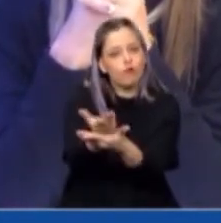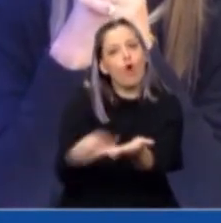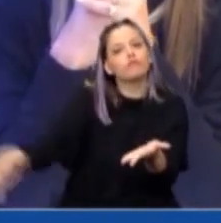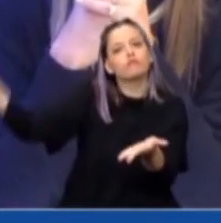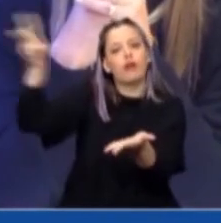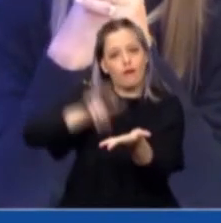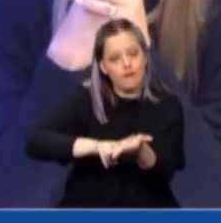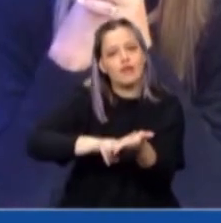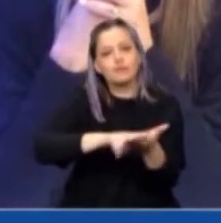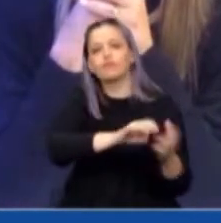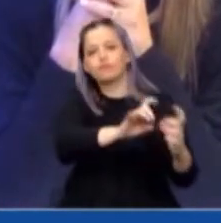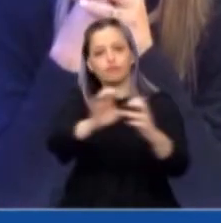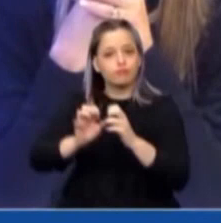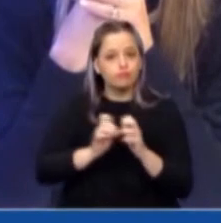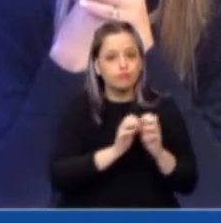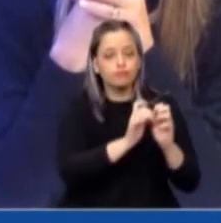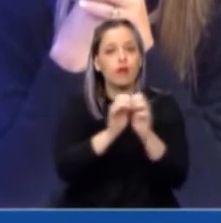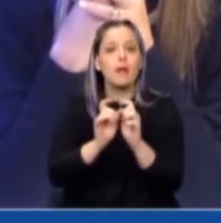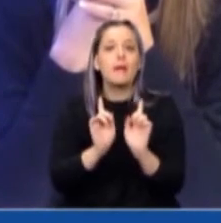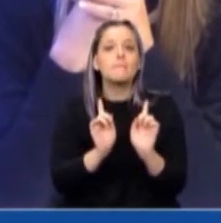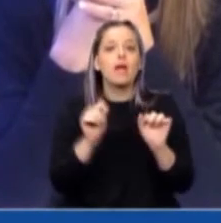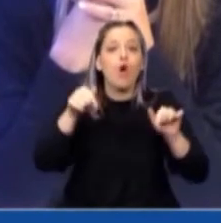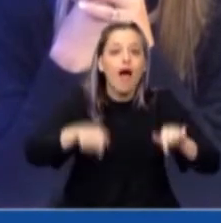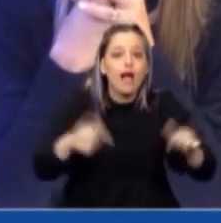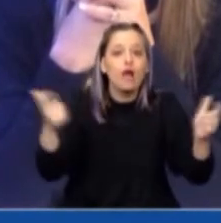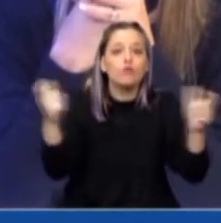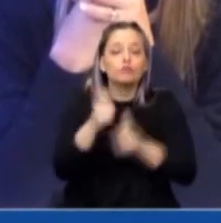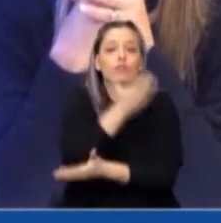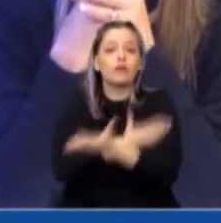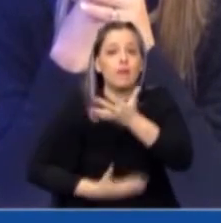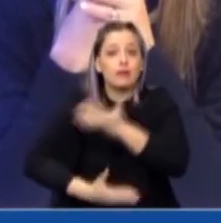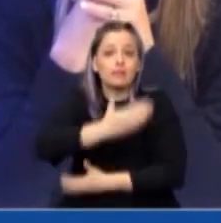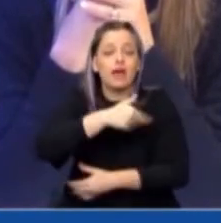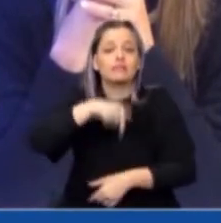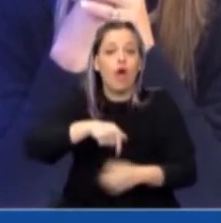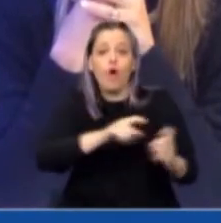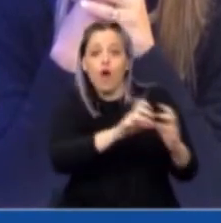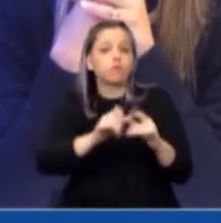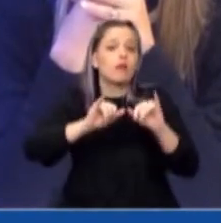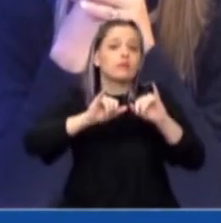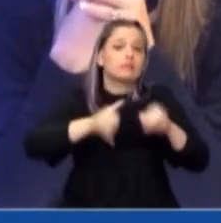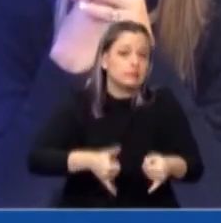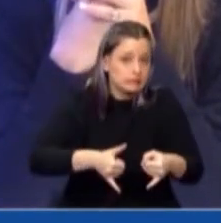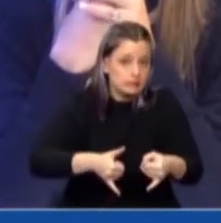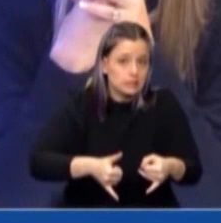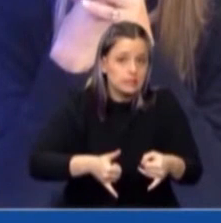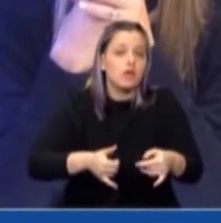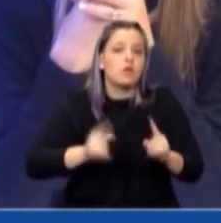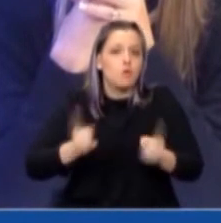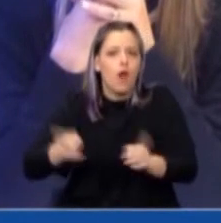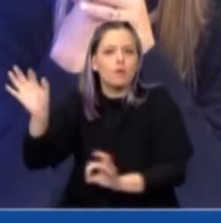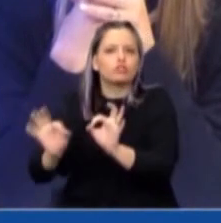tratado, pero esto no quiere decir que porque hoy lo hubiéramos tratado estaríamos no tomando como prioridad otros proyectos. O